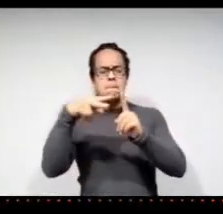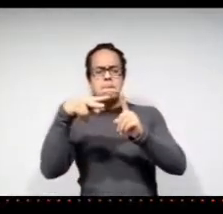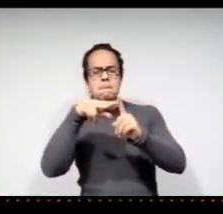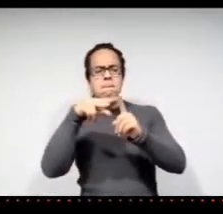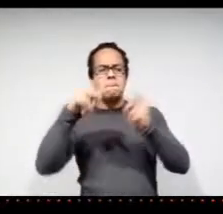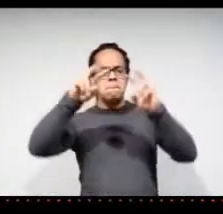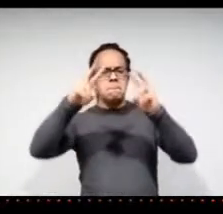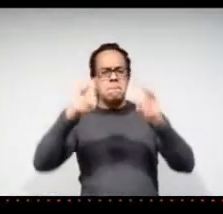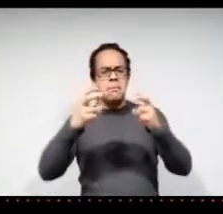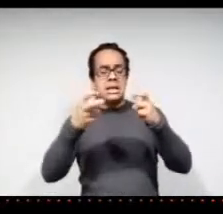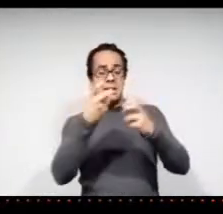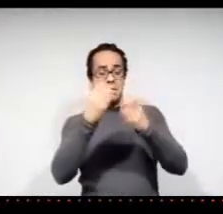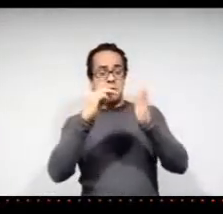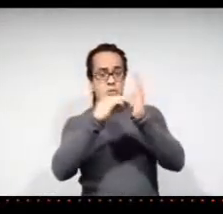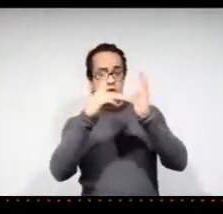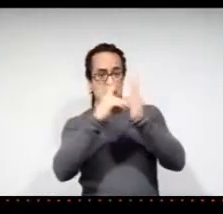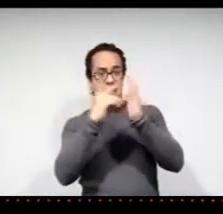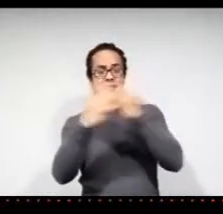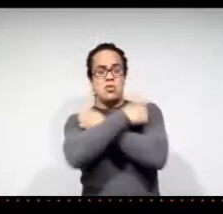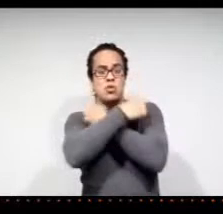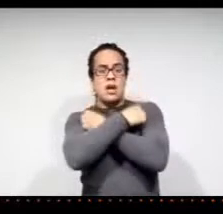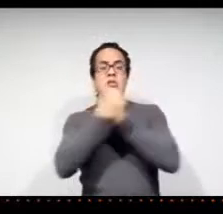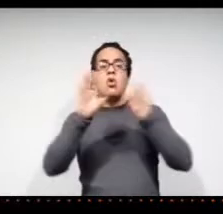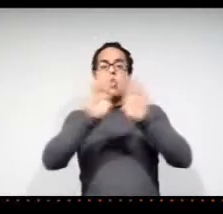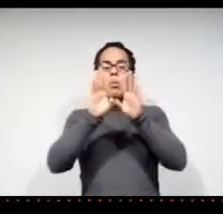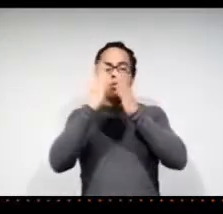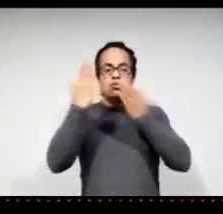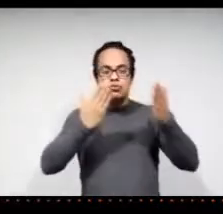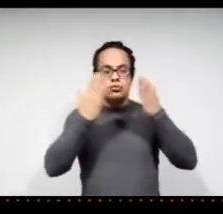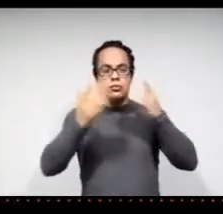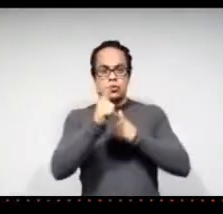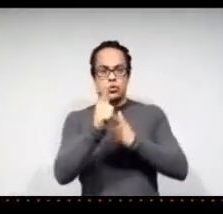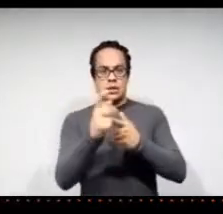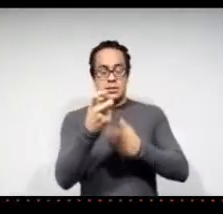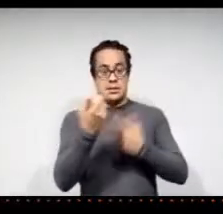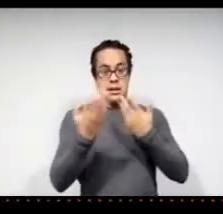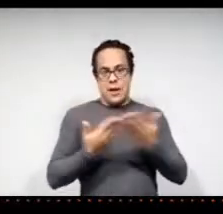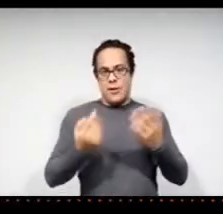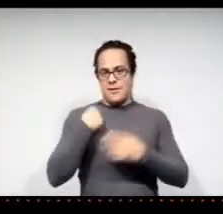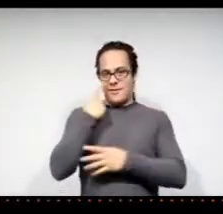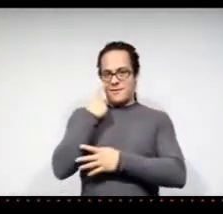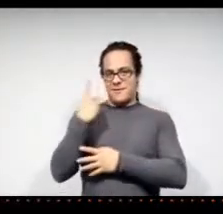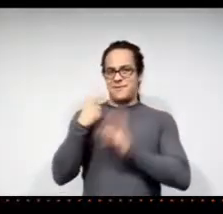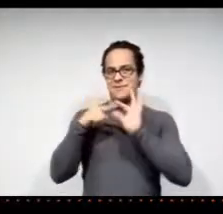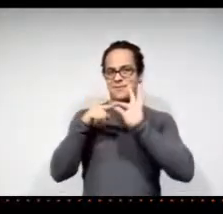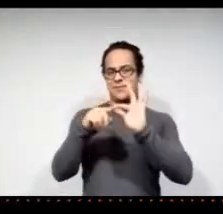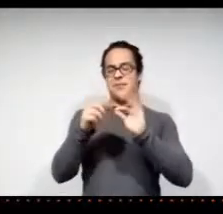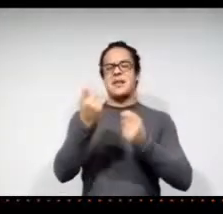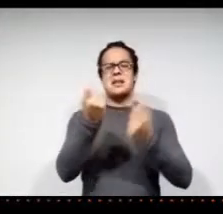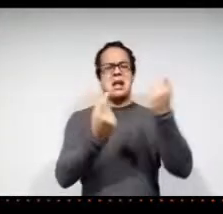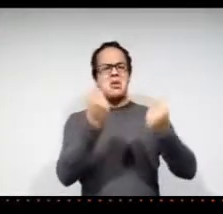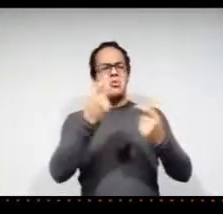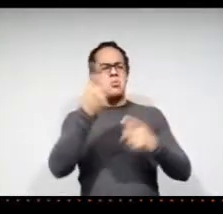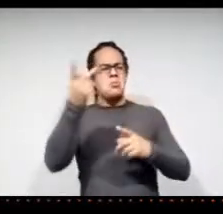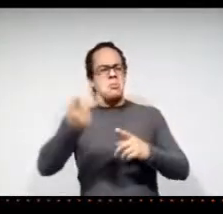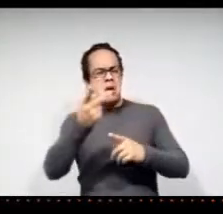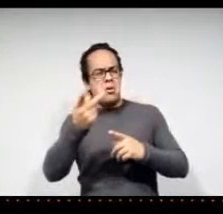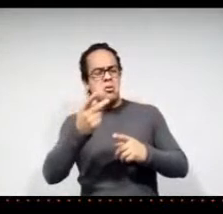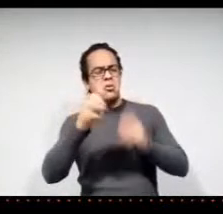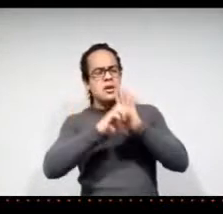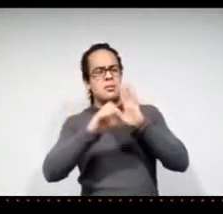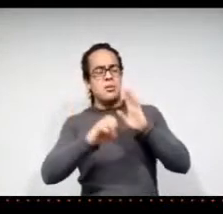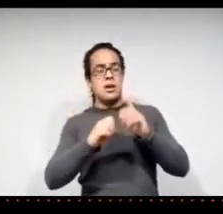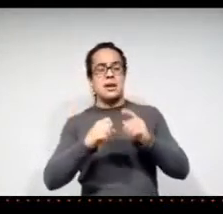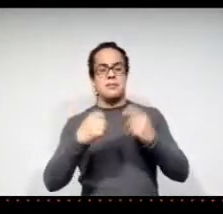las modalidades educativas? Y de una vez les comparto algunas de las inquietudes de nuestros